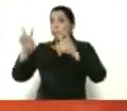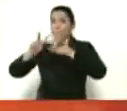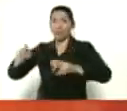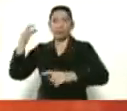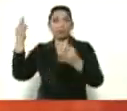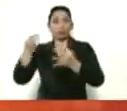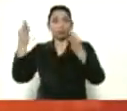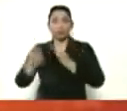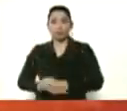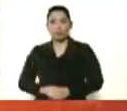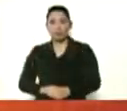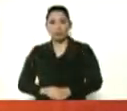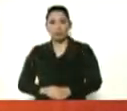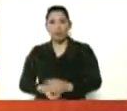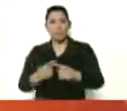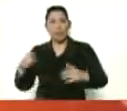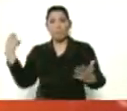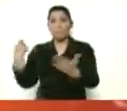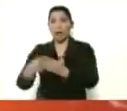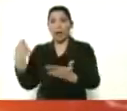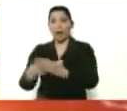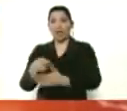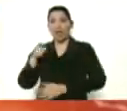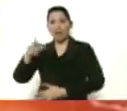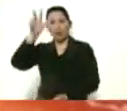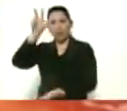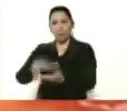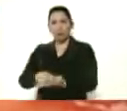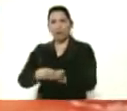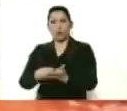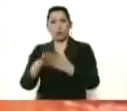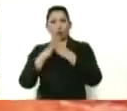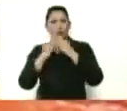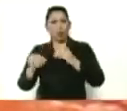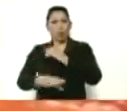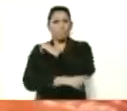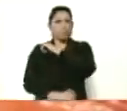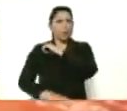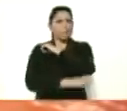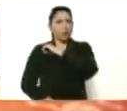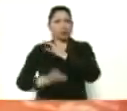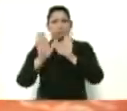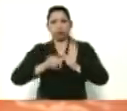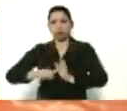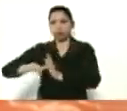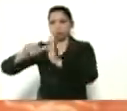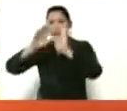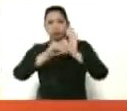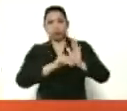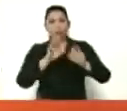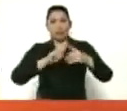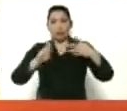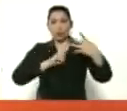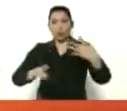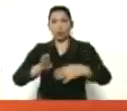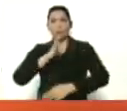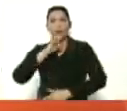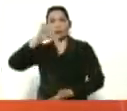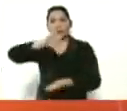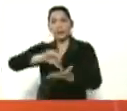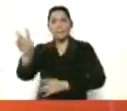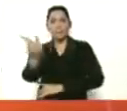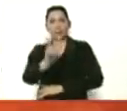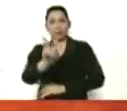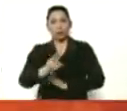seguridad, para que paguen los que aprobaron toda esta corruptela ya y se robaron los recursos del Banco Central de